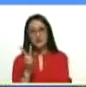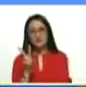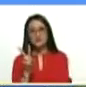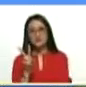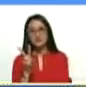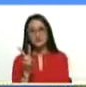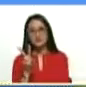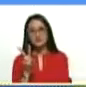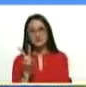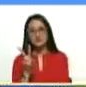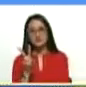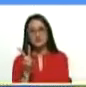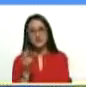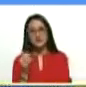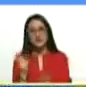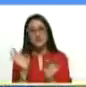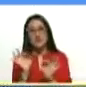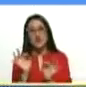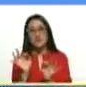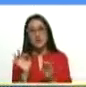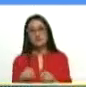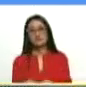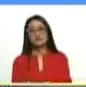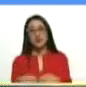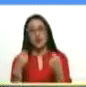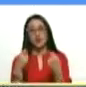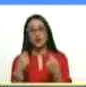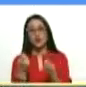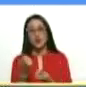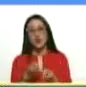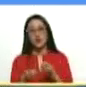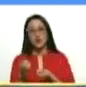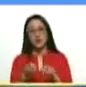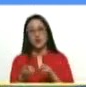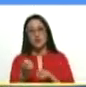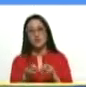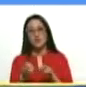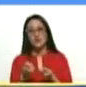que se aplicaron como método de tortura económica